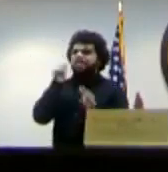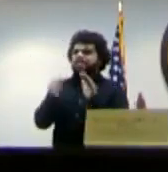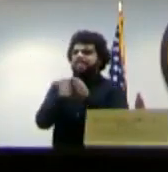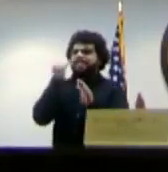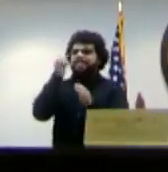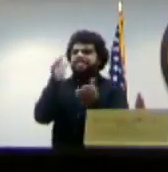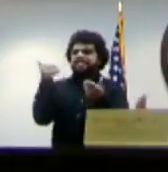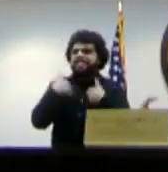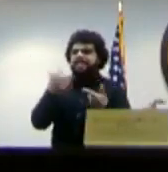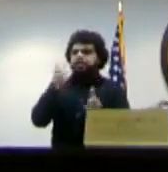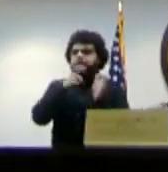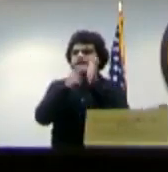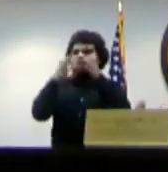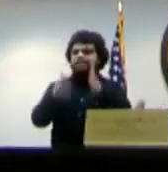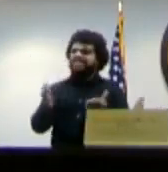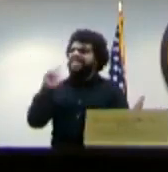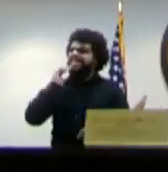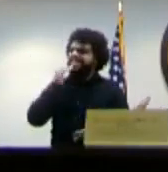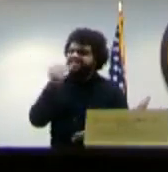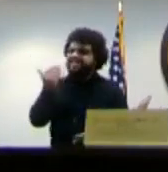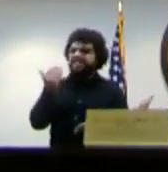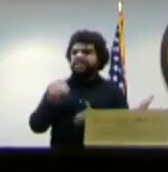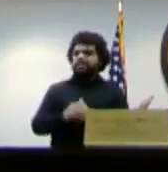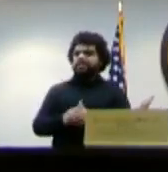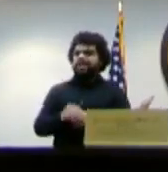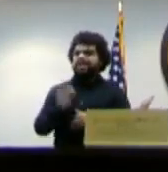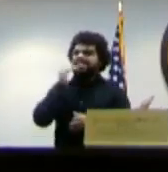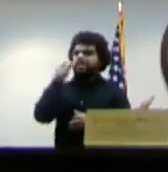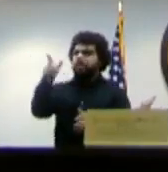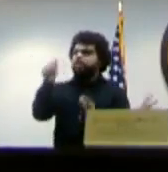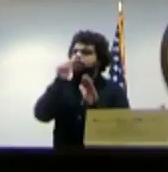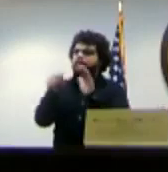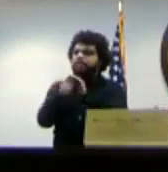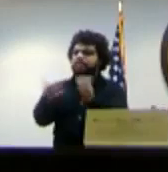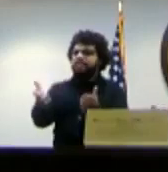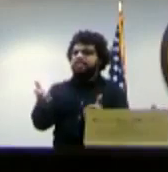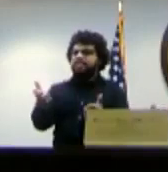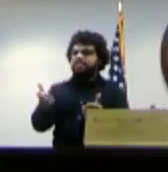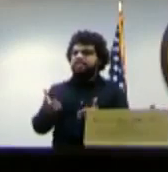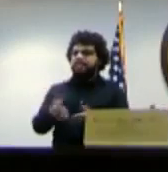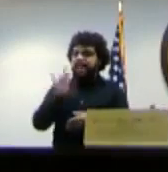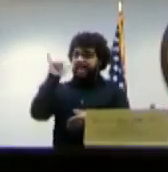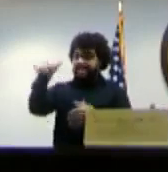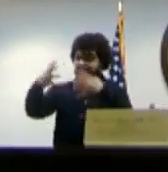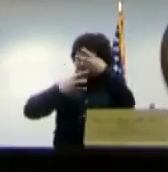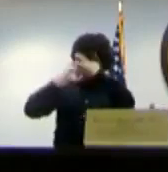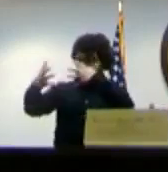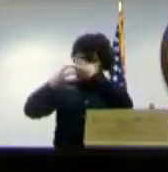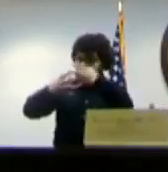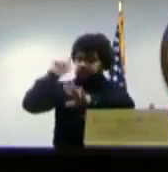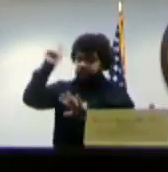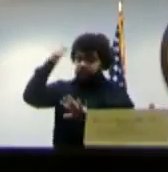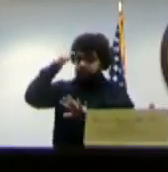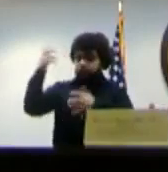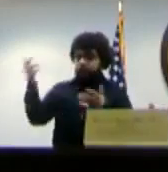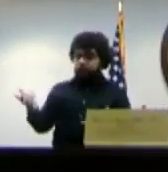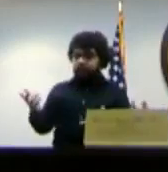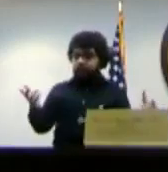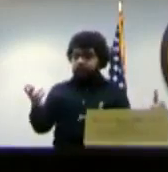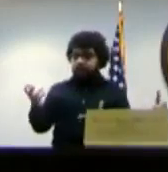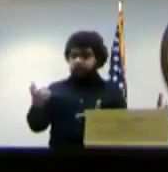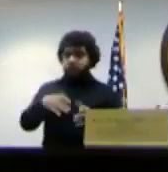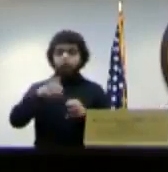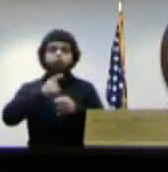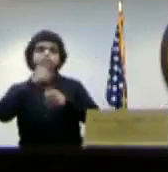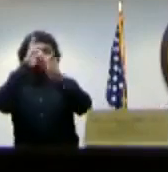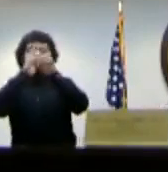autoridad de medidas. Hay un representante. ¿En serio que ustedes ponen eso confidencial? ¿En serio? Es la transparencia del gobierno. Con todo